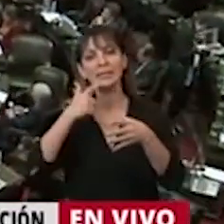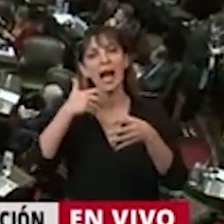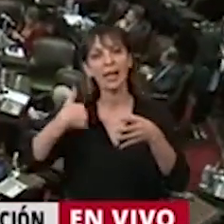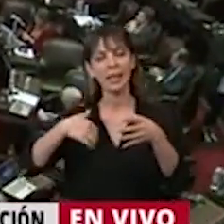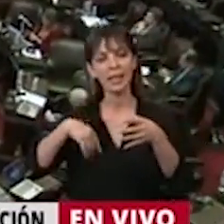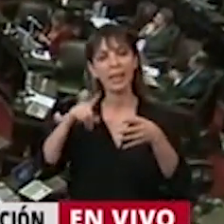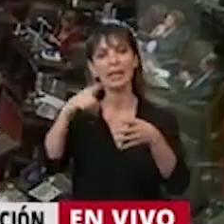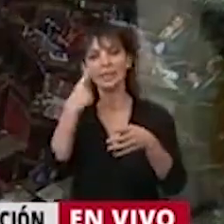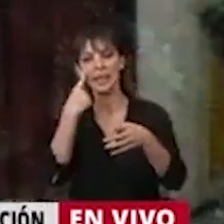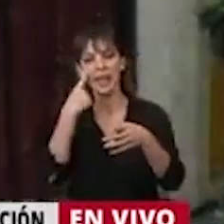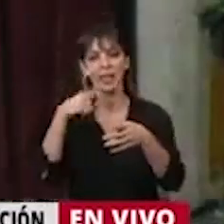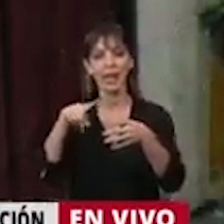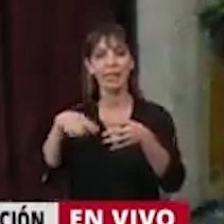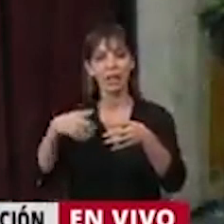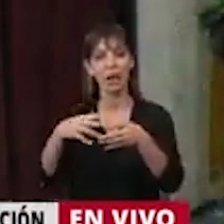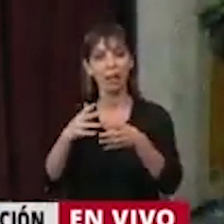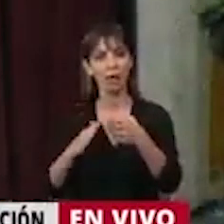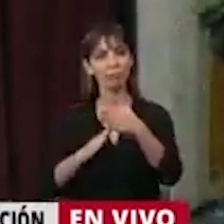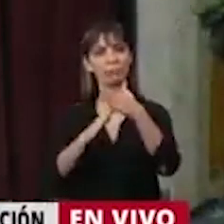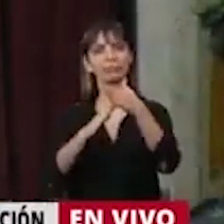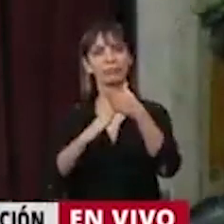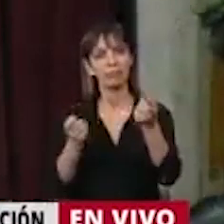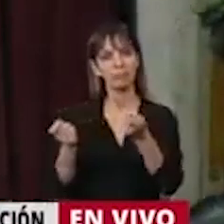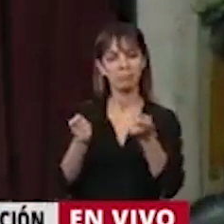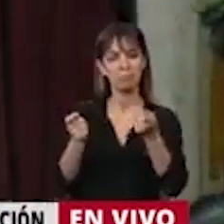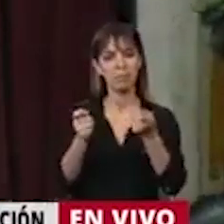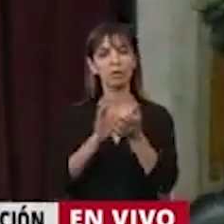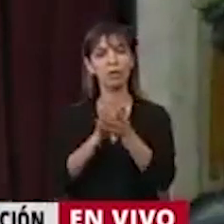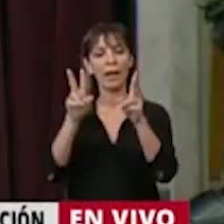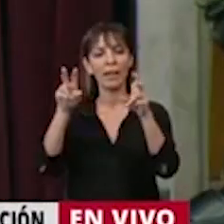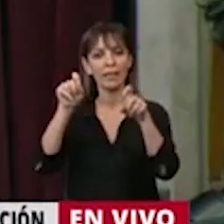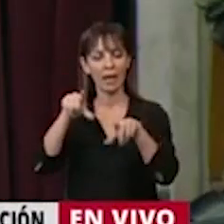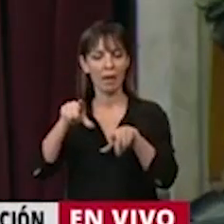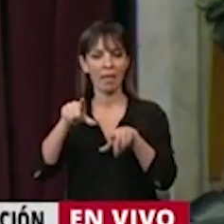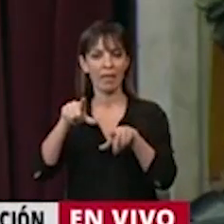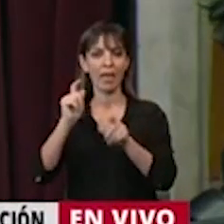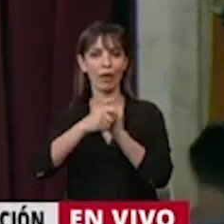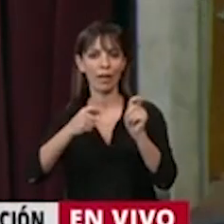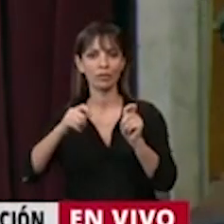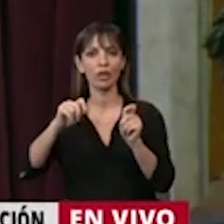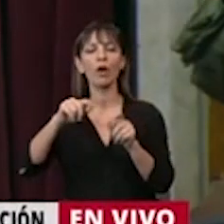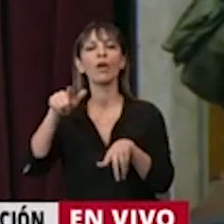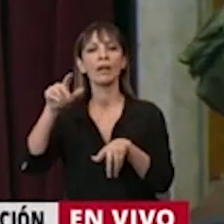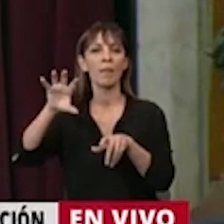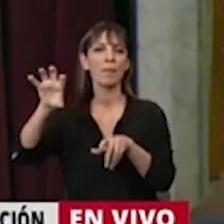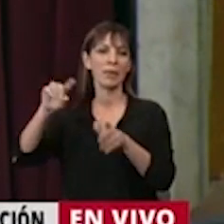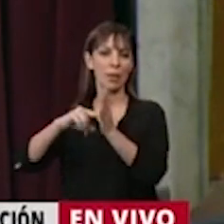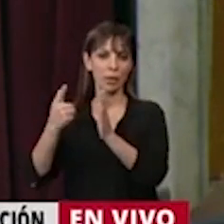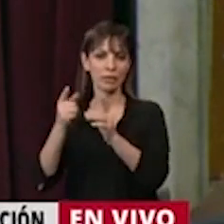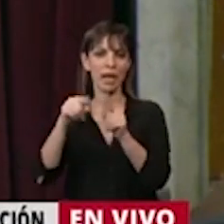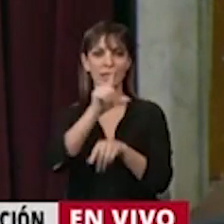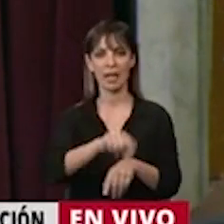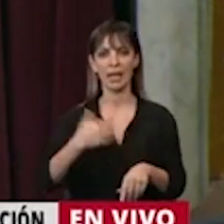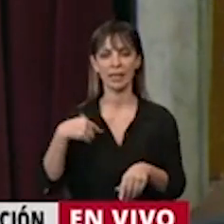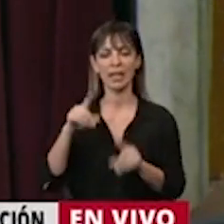que lideraron desde el sector público el tema del plasma en la provincia de Buenos Aires y en la Argentina. Así que también